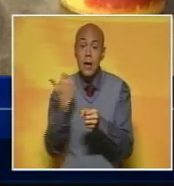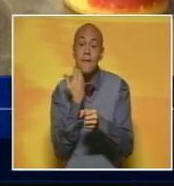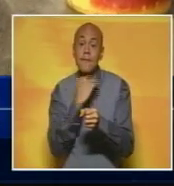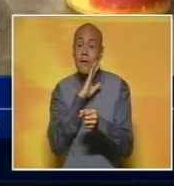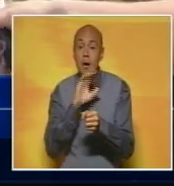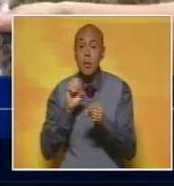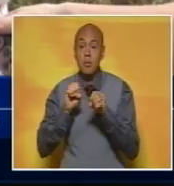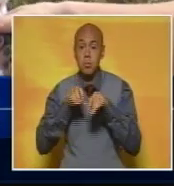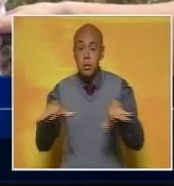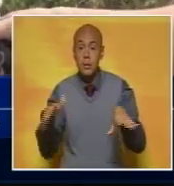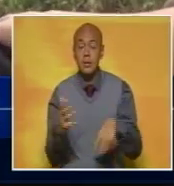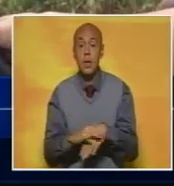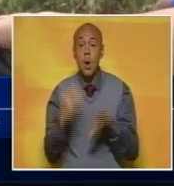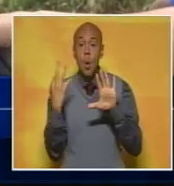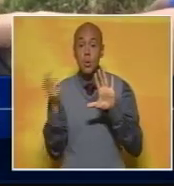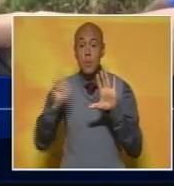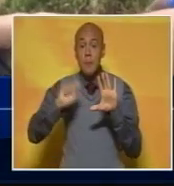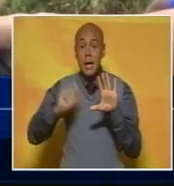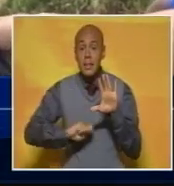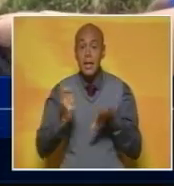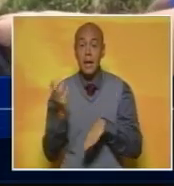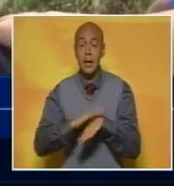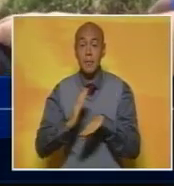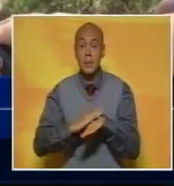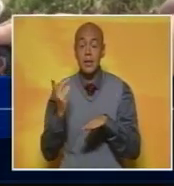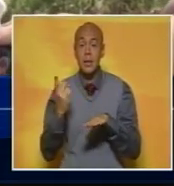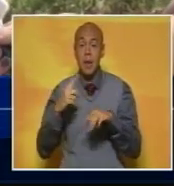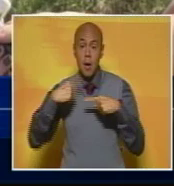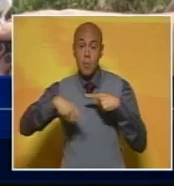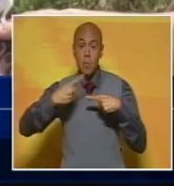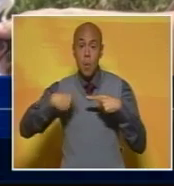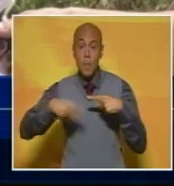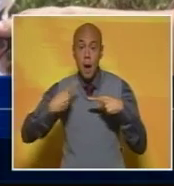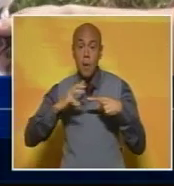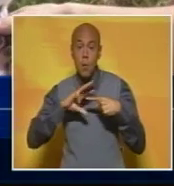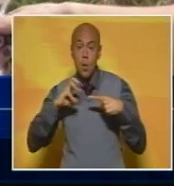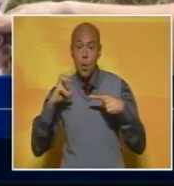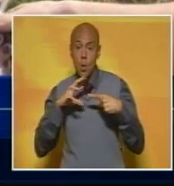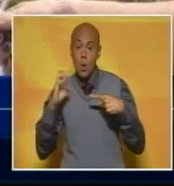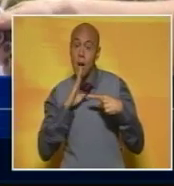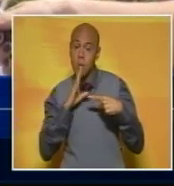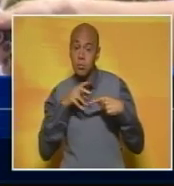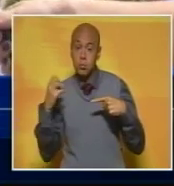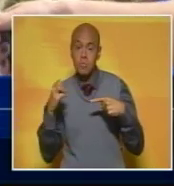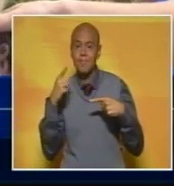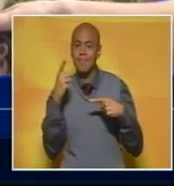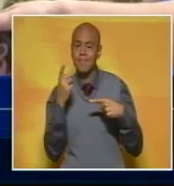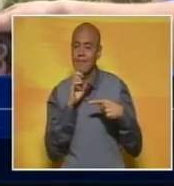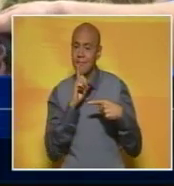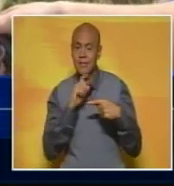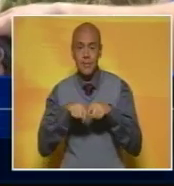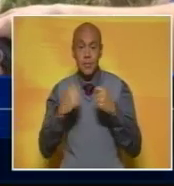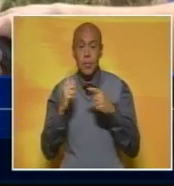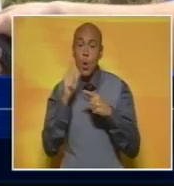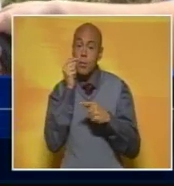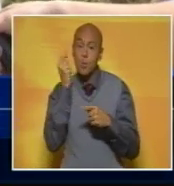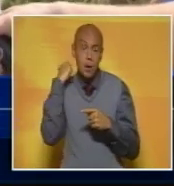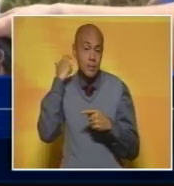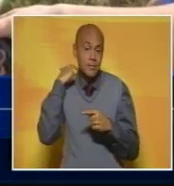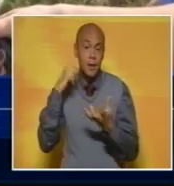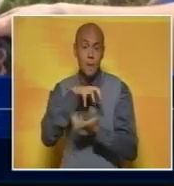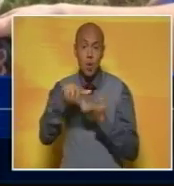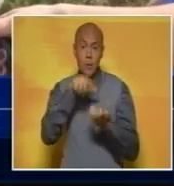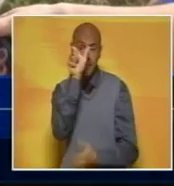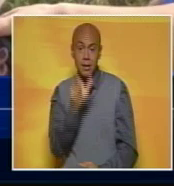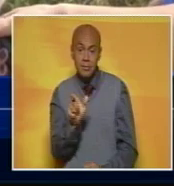en la población. 8 meses se llevaron la bomba, no la han arreglado. Y de verdad que hay personas con hernias discales, todos